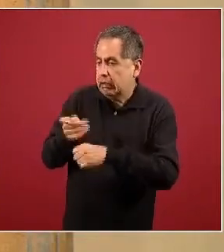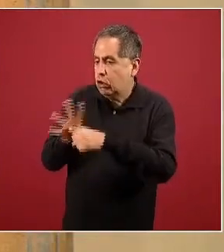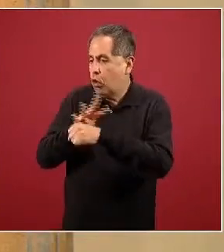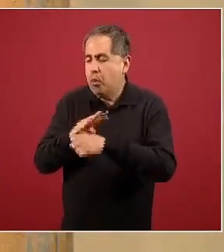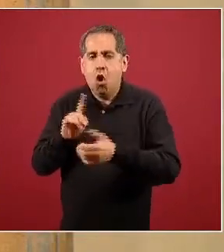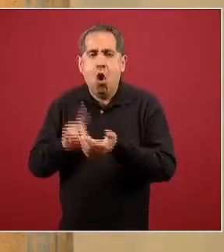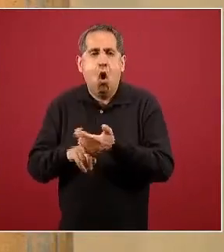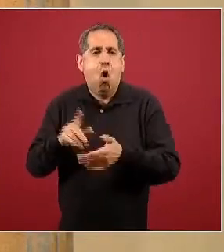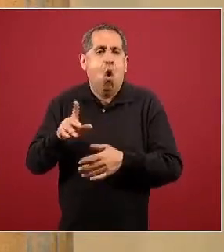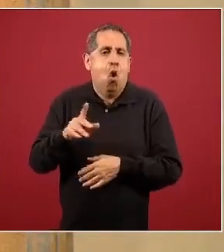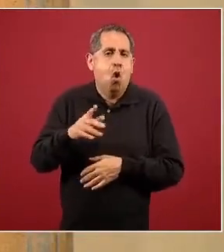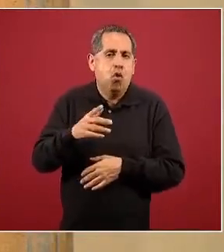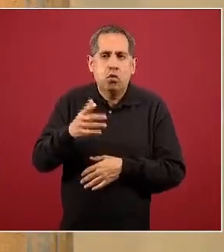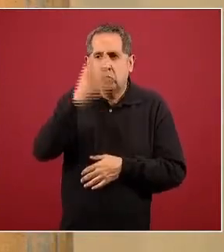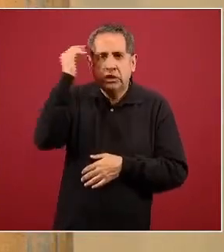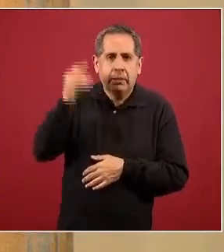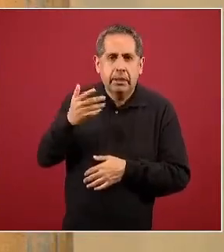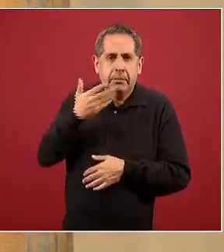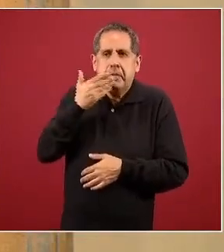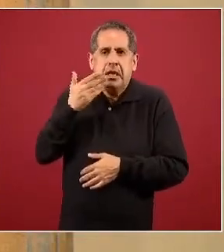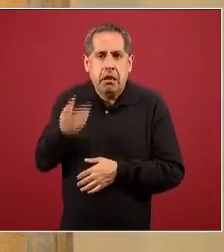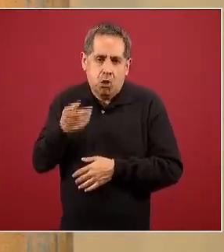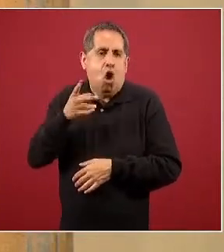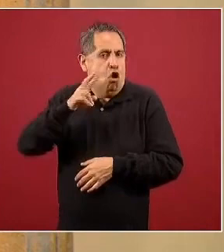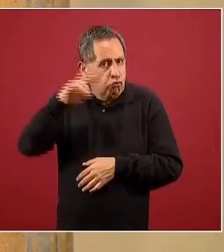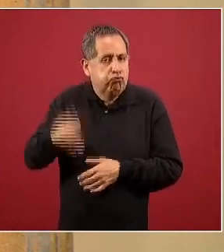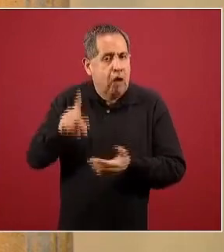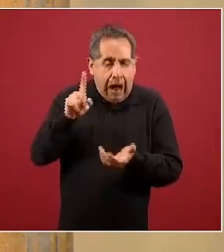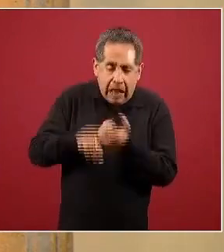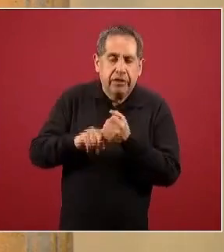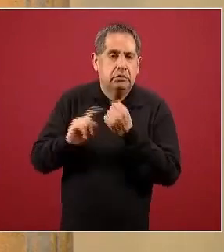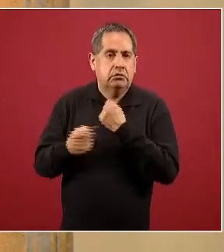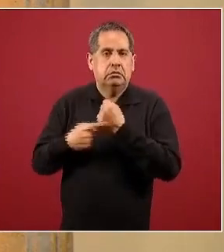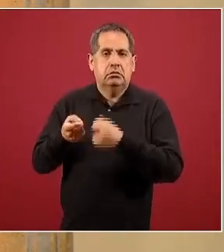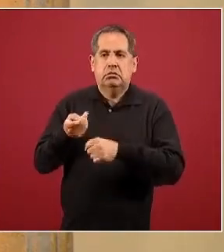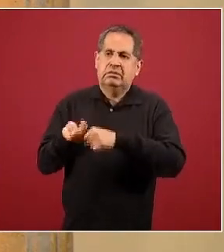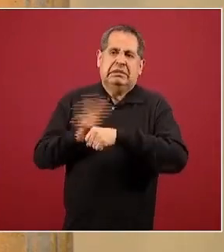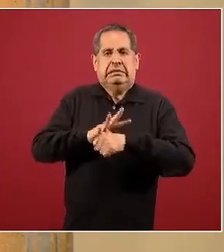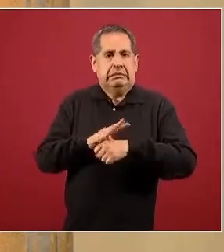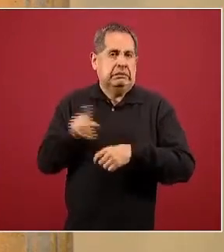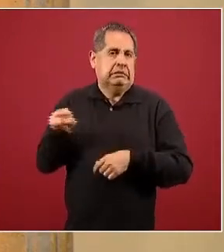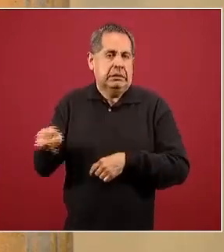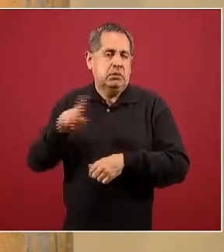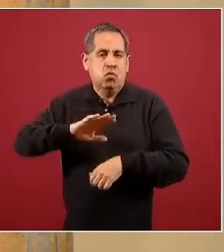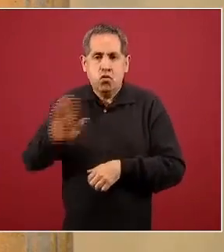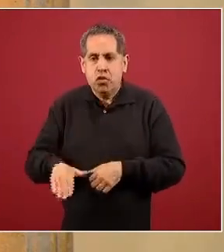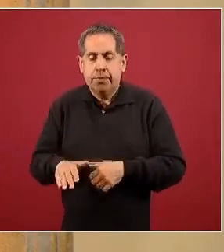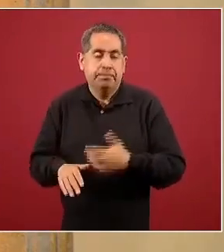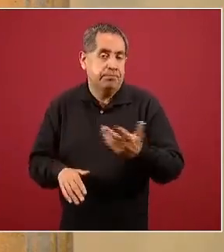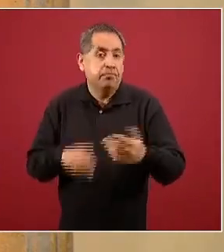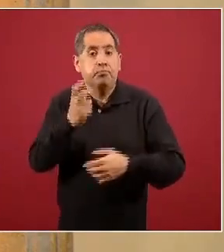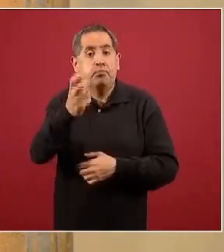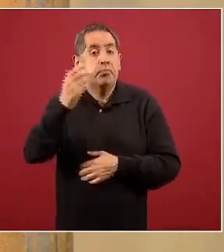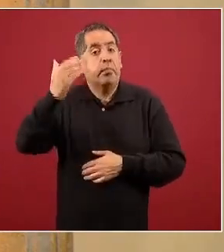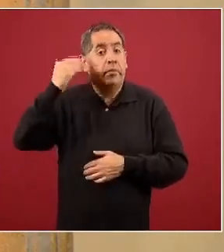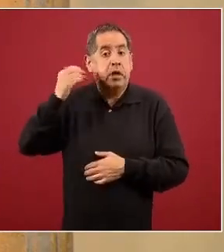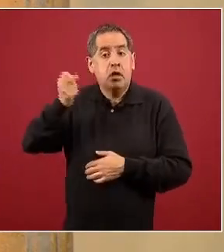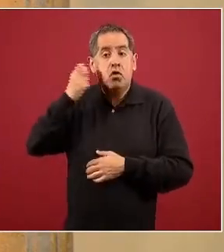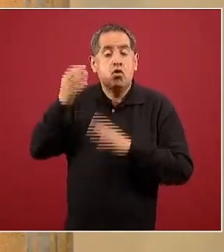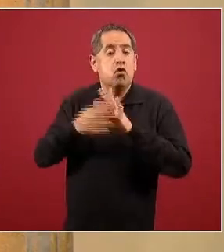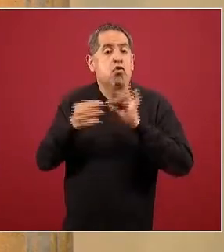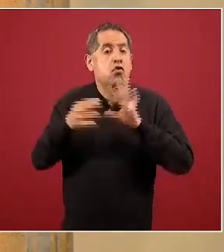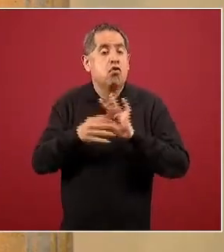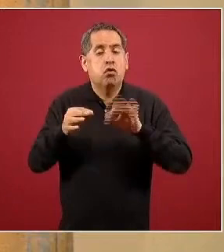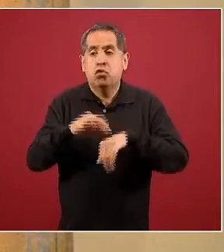les haya tomado una muestra correctamente, pero por eso también en una ocasión anterior, en una conferencia anterior, el doctor Ruy